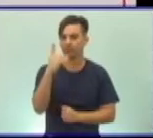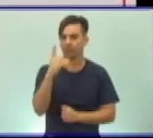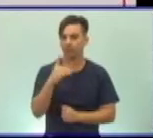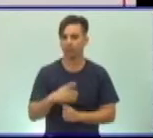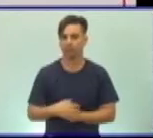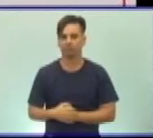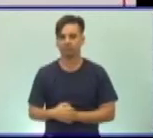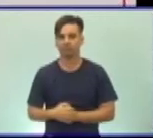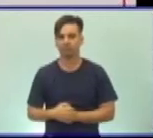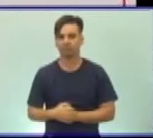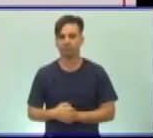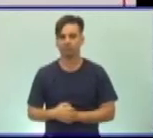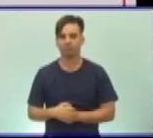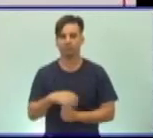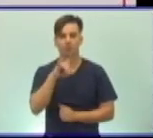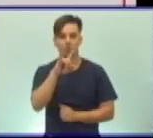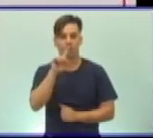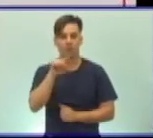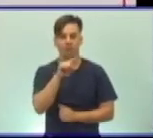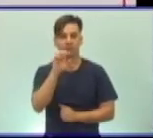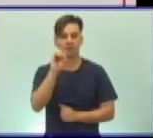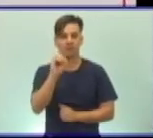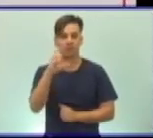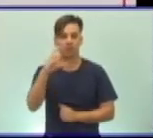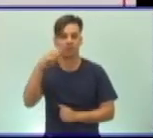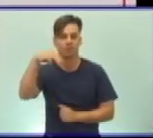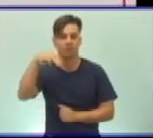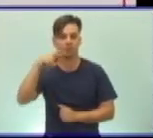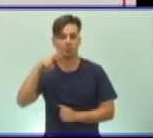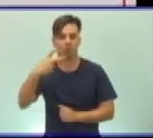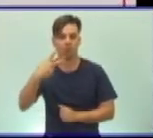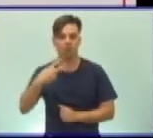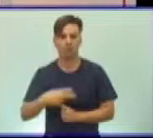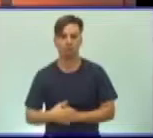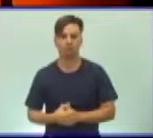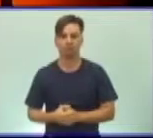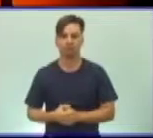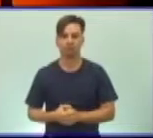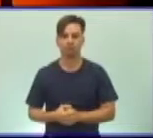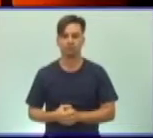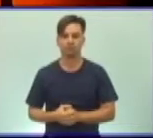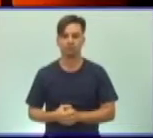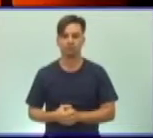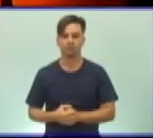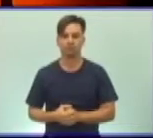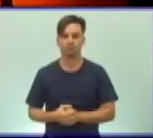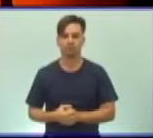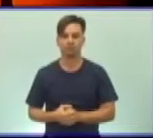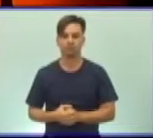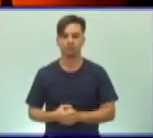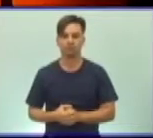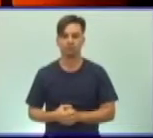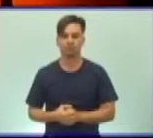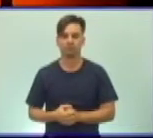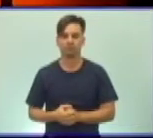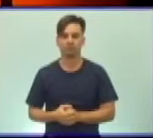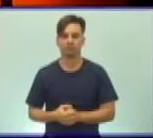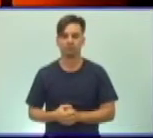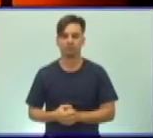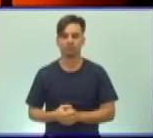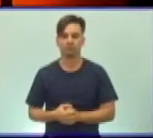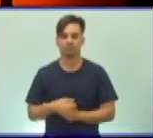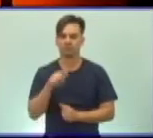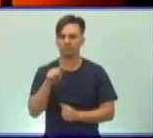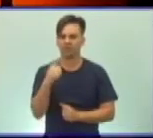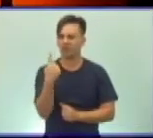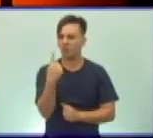dio 9,0 centímetros cuadrados. Muy bien, pero esto no es lo único